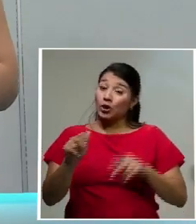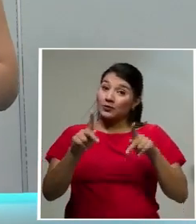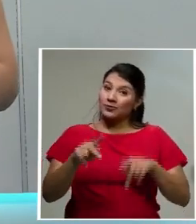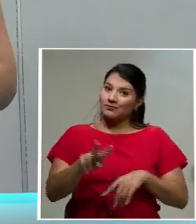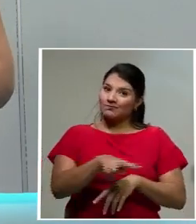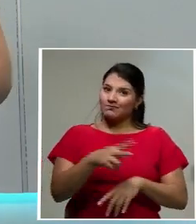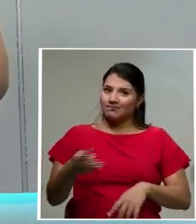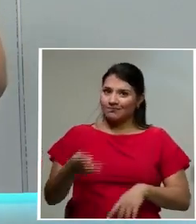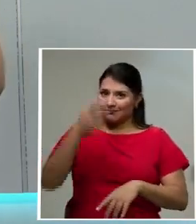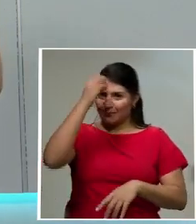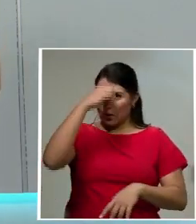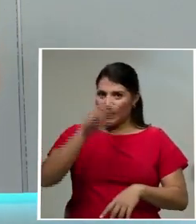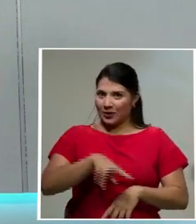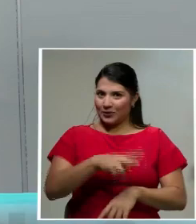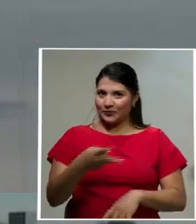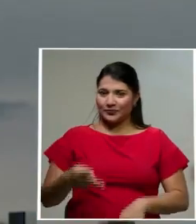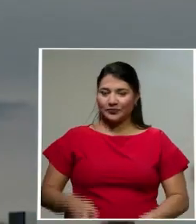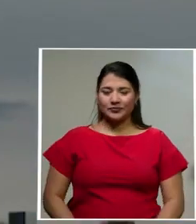contrario.